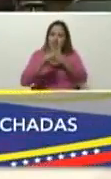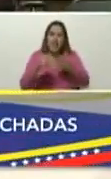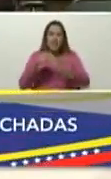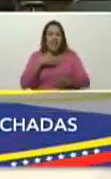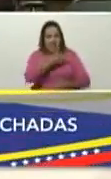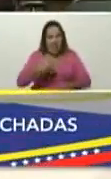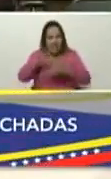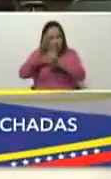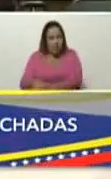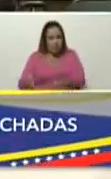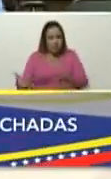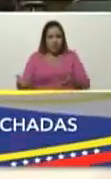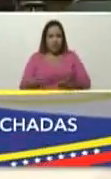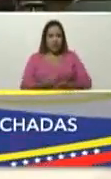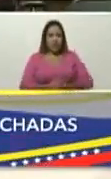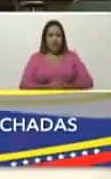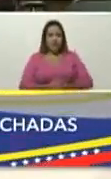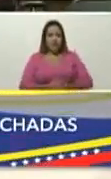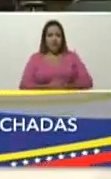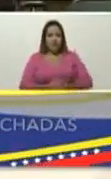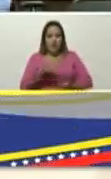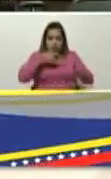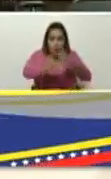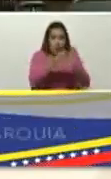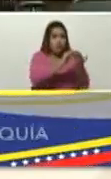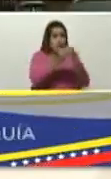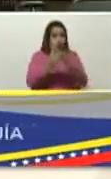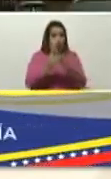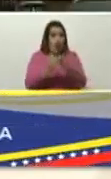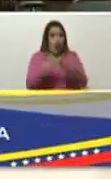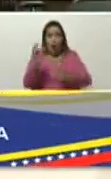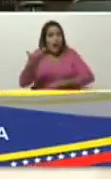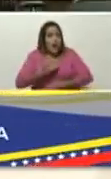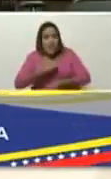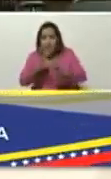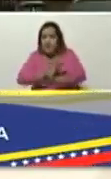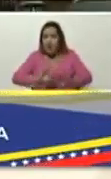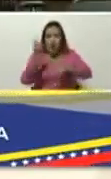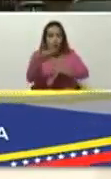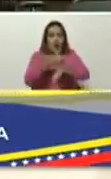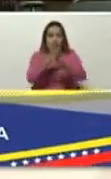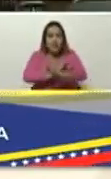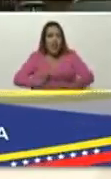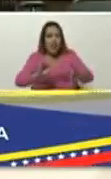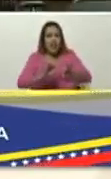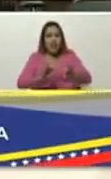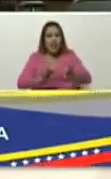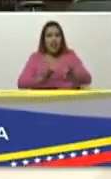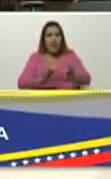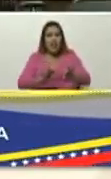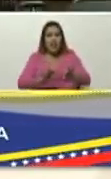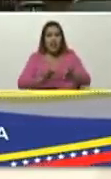imponer. Ni en un barrio, ni en una alcaldía, ni en una gobernación, y menos en la presidencia.